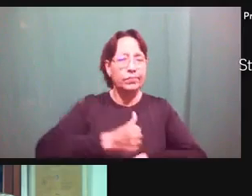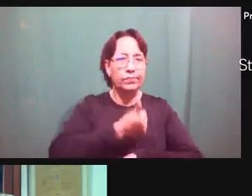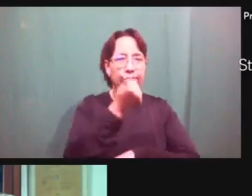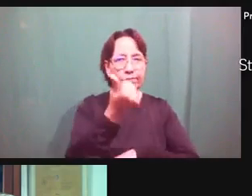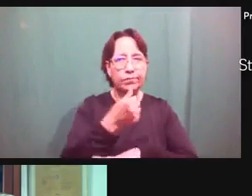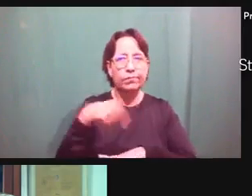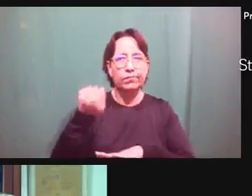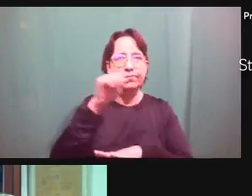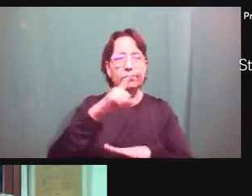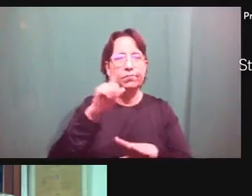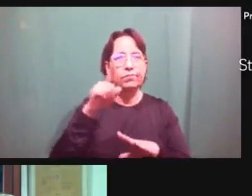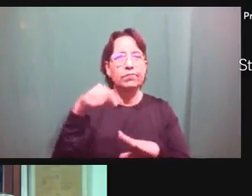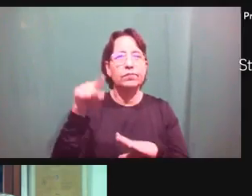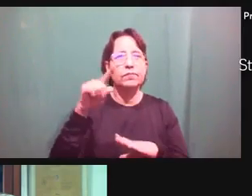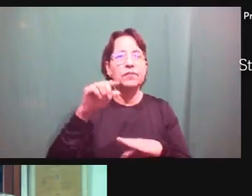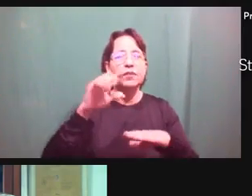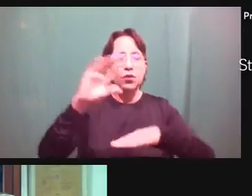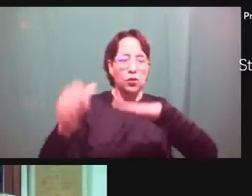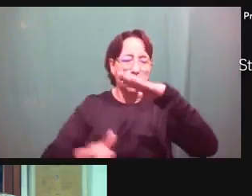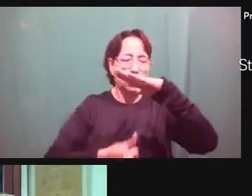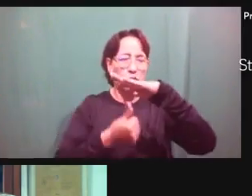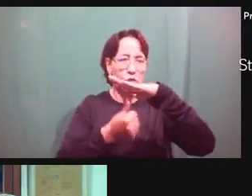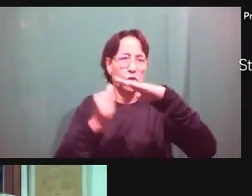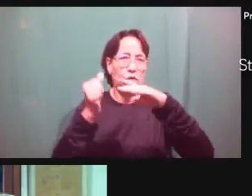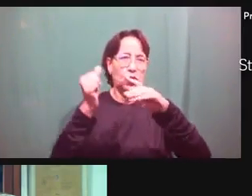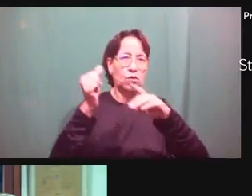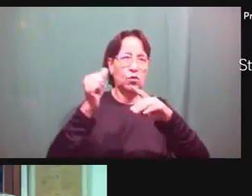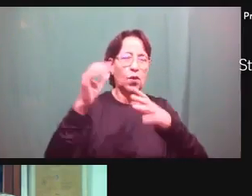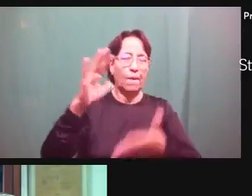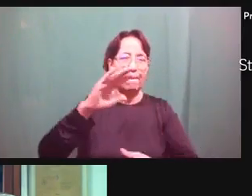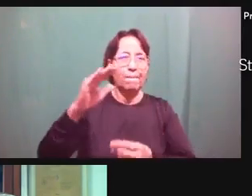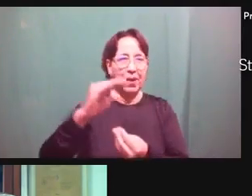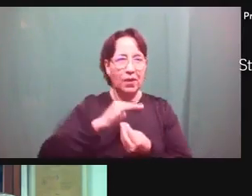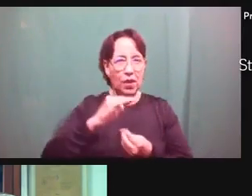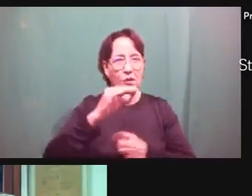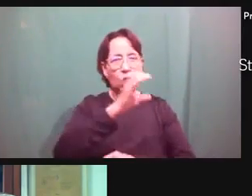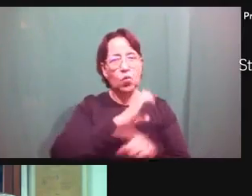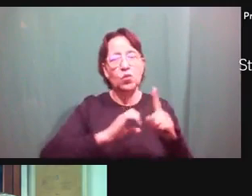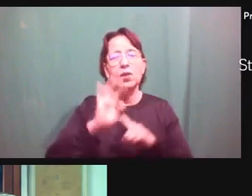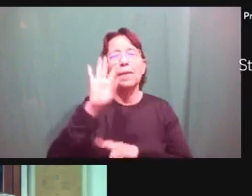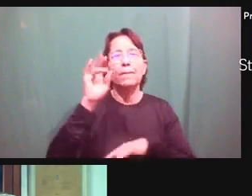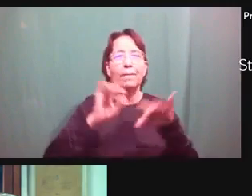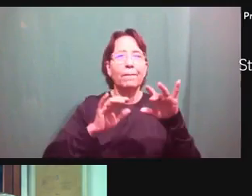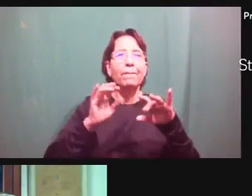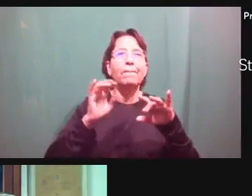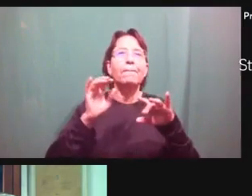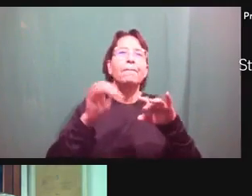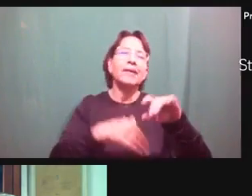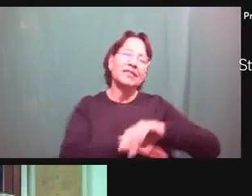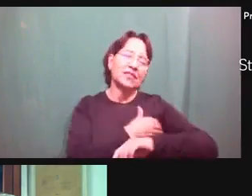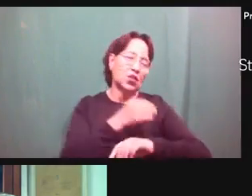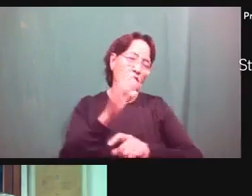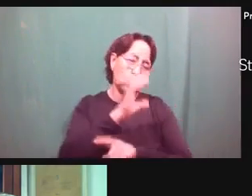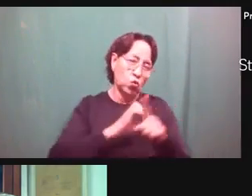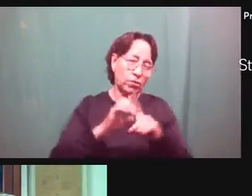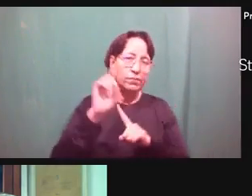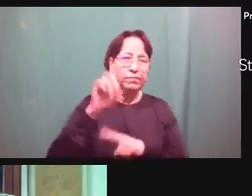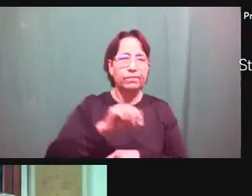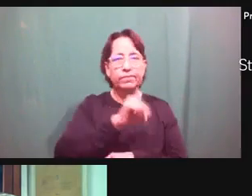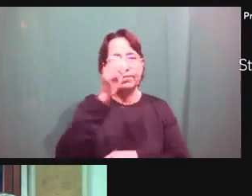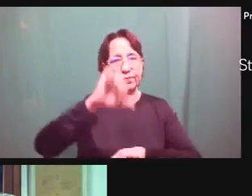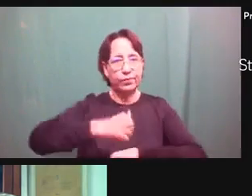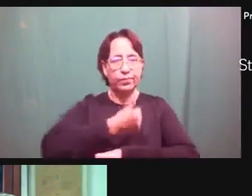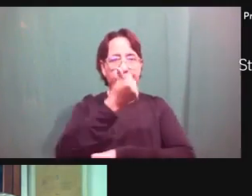de restauración de la Subdirección del Patrimonio Cultural del Ministerio de Cultura, jefe del Grupo Metalurgia del